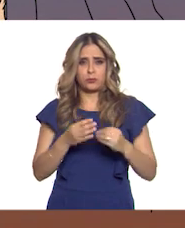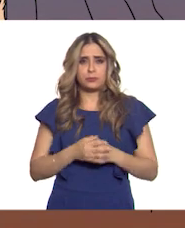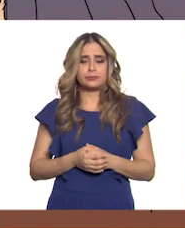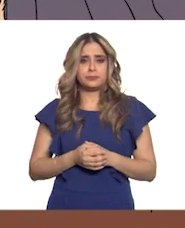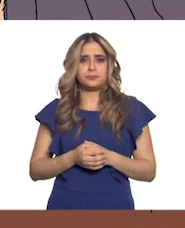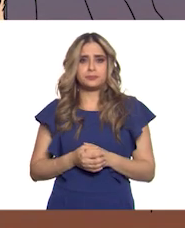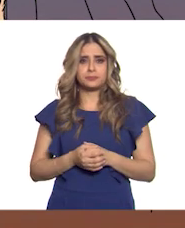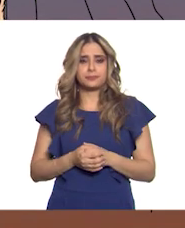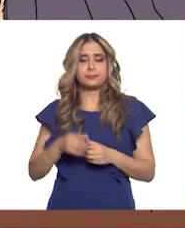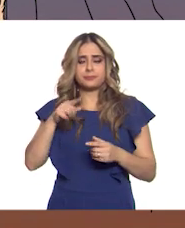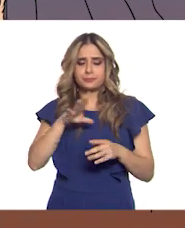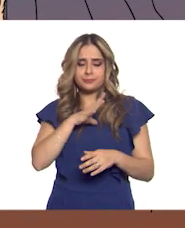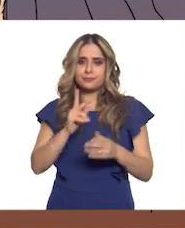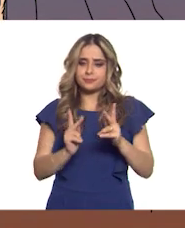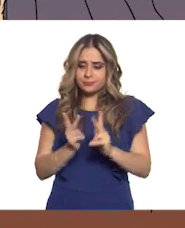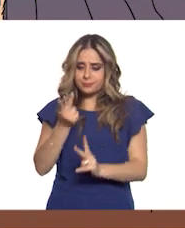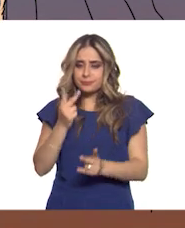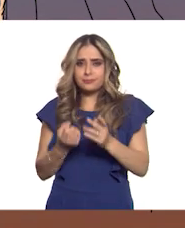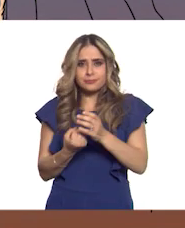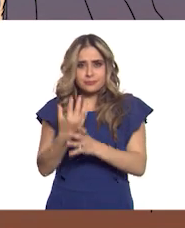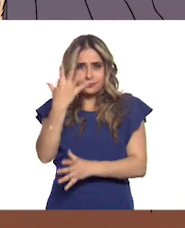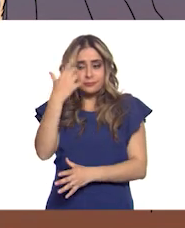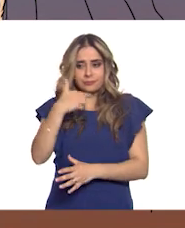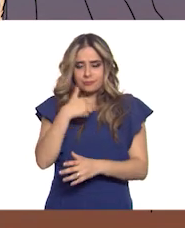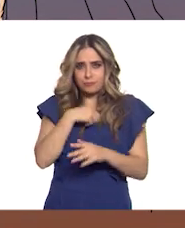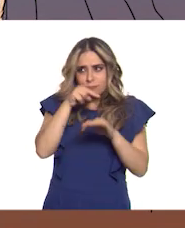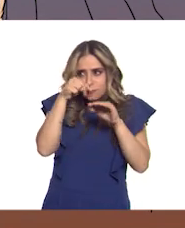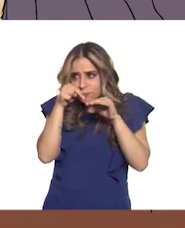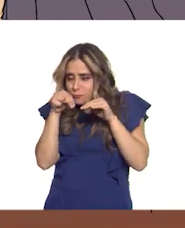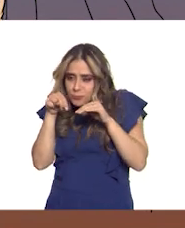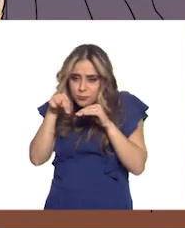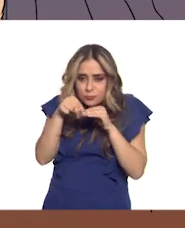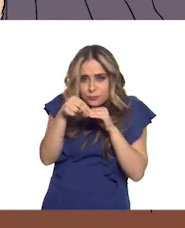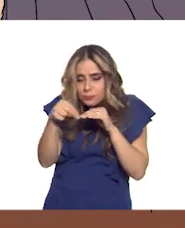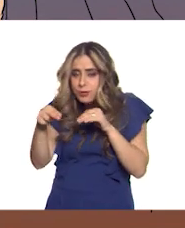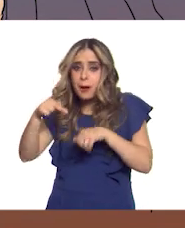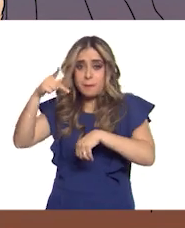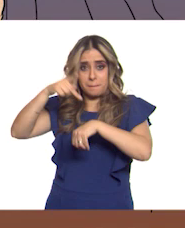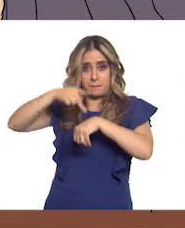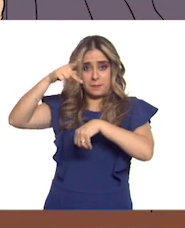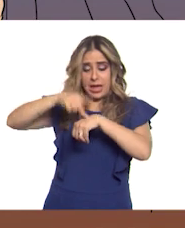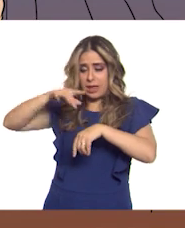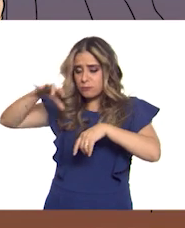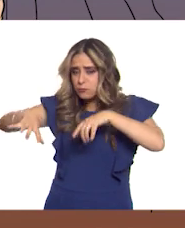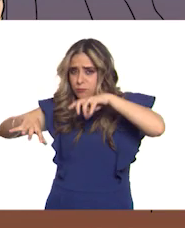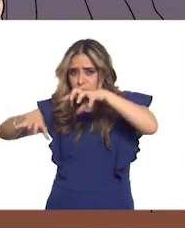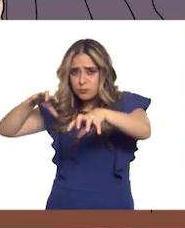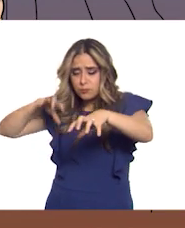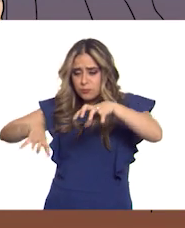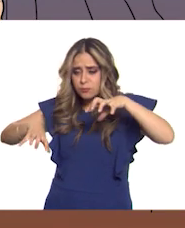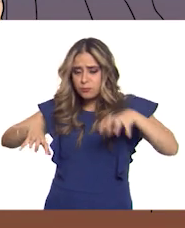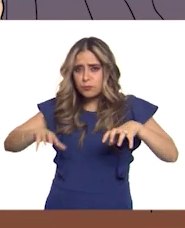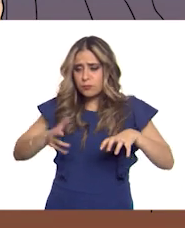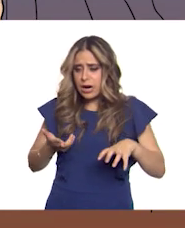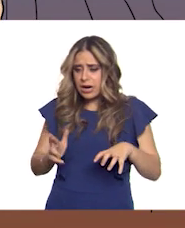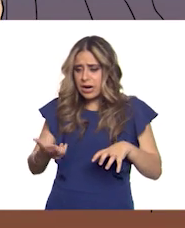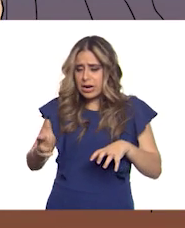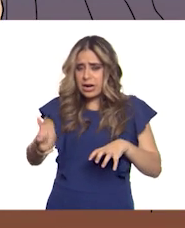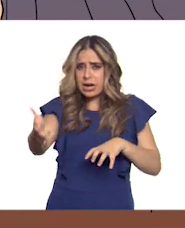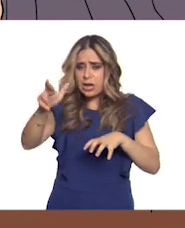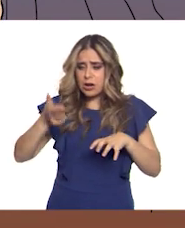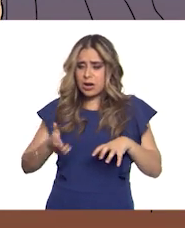unos helechos nuevos, me escurrí sobre unas piedras deslavadas por la corriente espumosa y